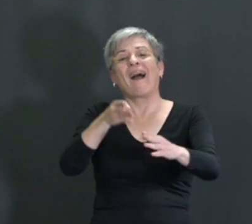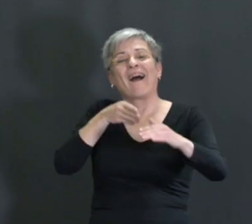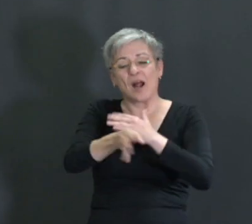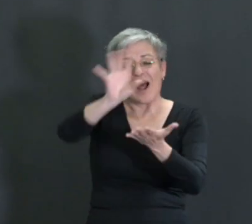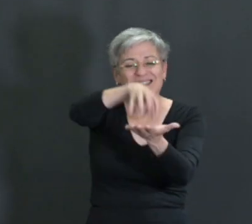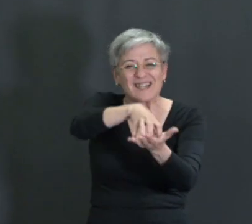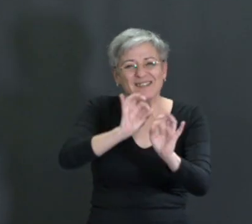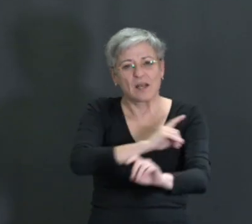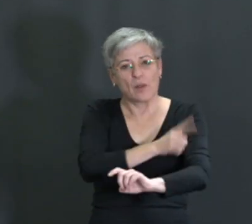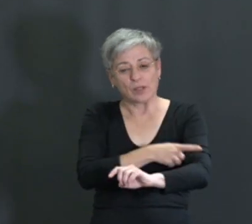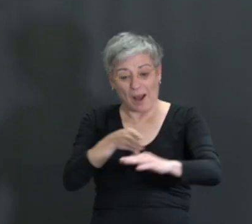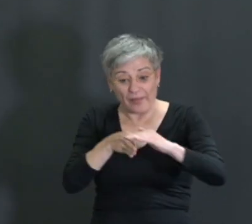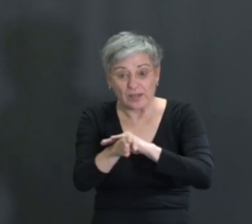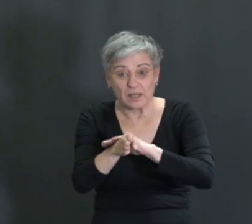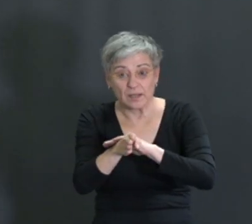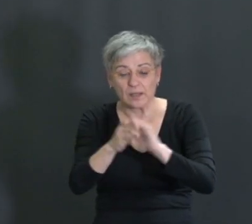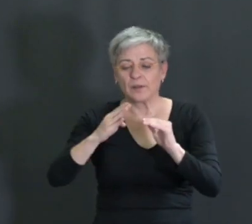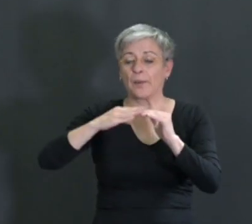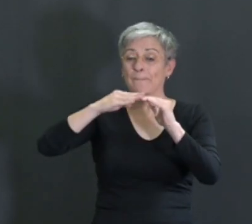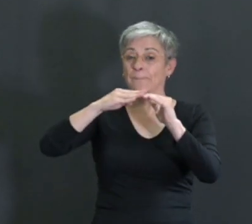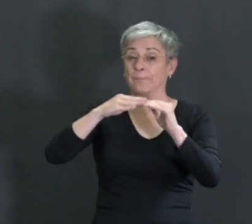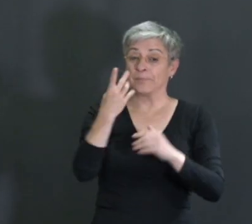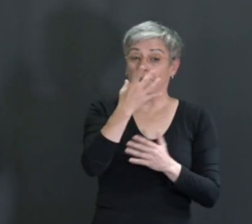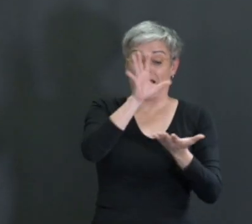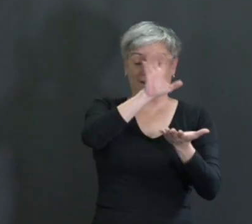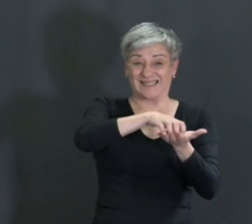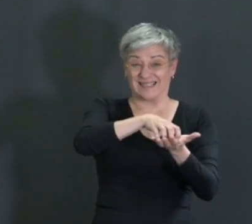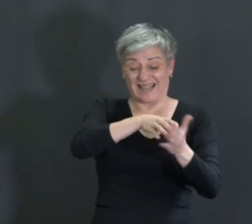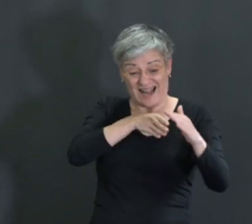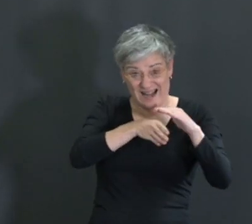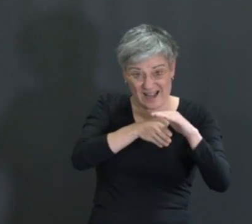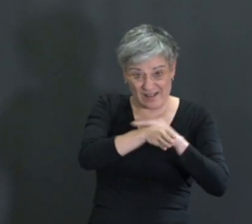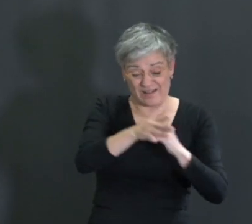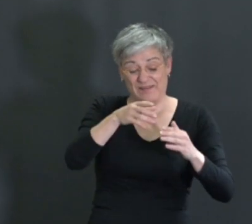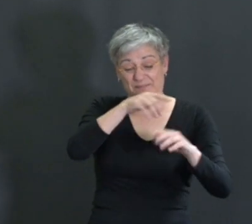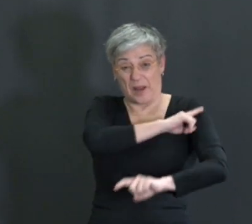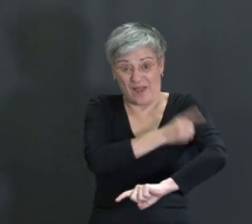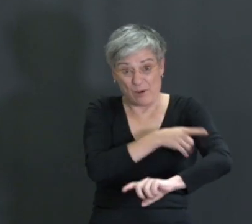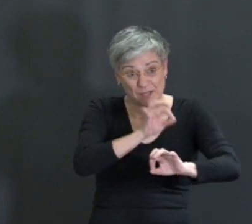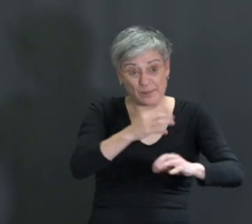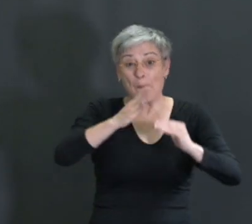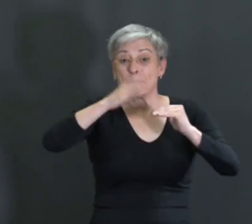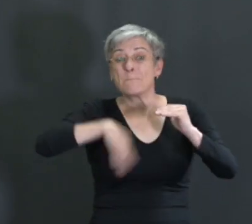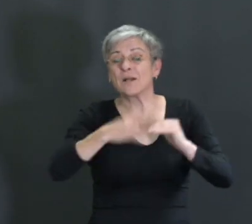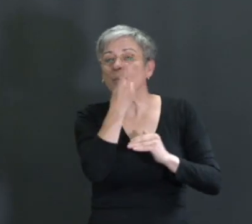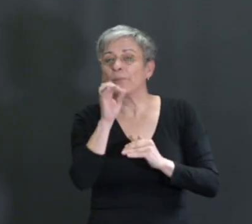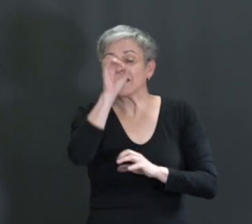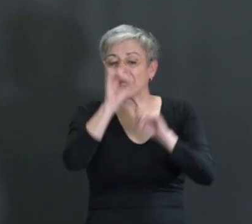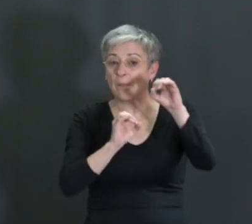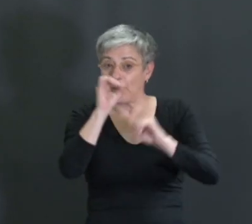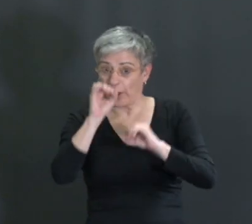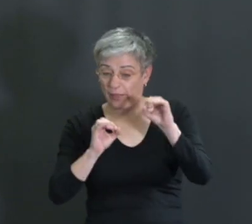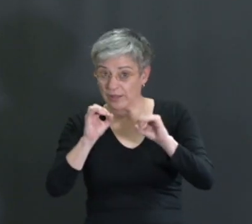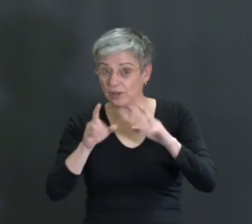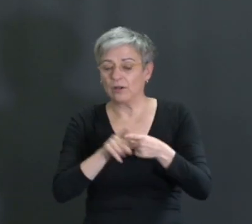deportivas, pues menos del 20% de las instalaciones deportivas recogidas en el censo